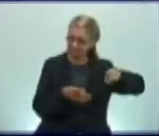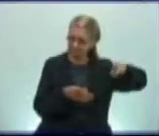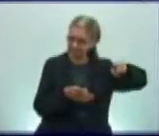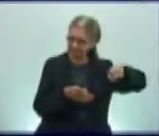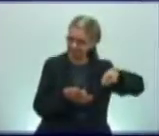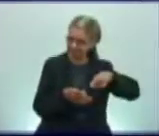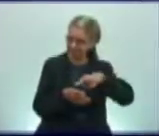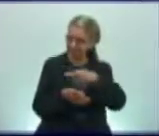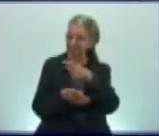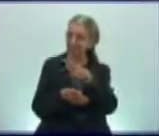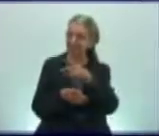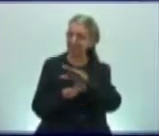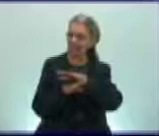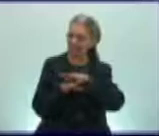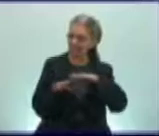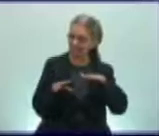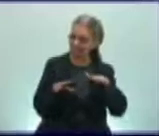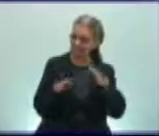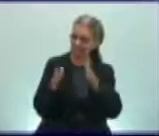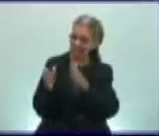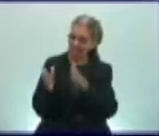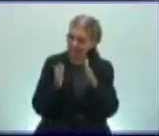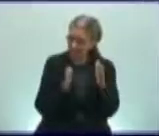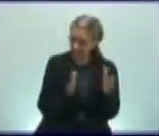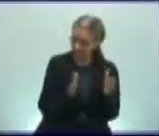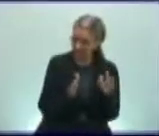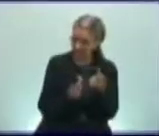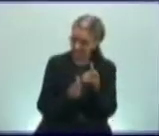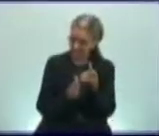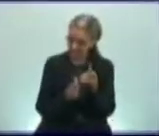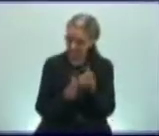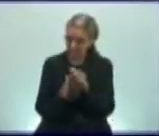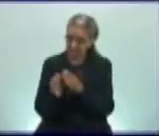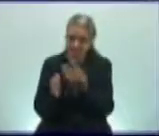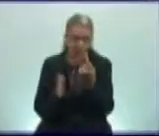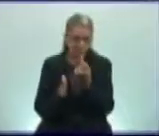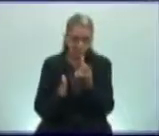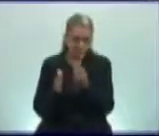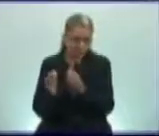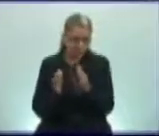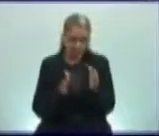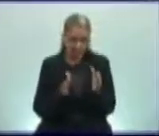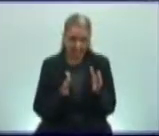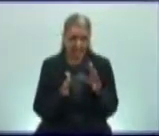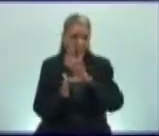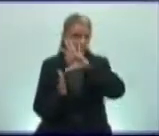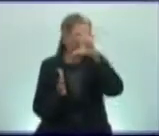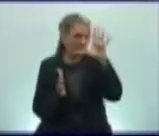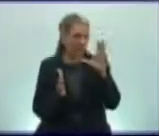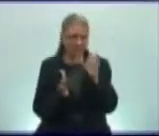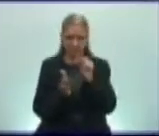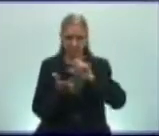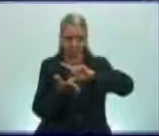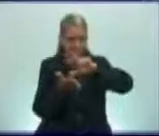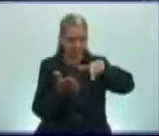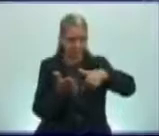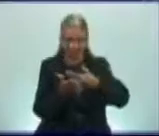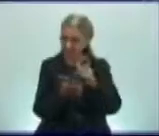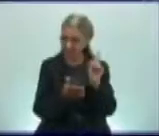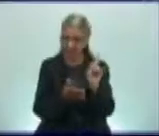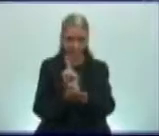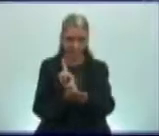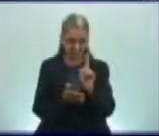130 grados. Entonces tenemos que estar pensando en que vamos a determinar